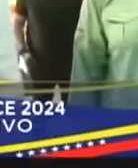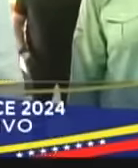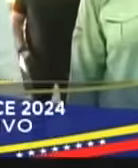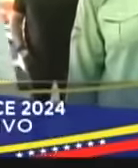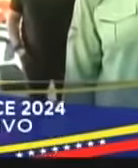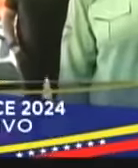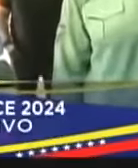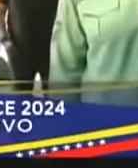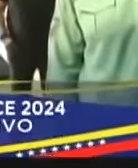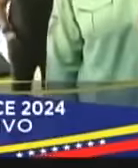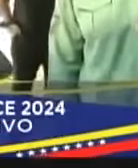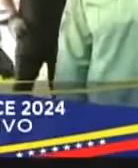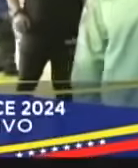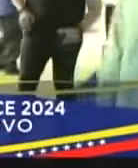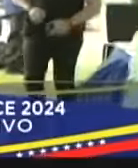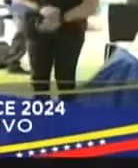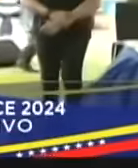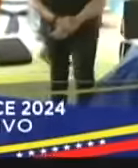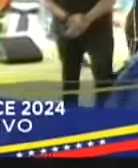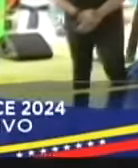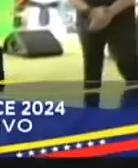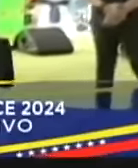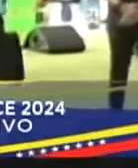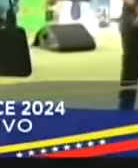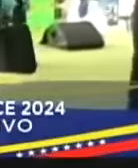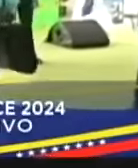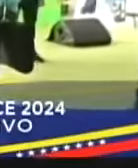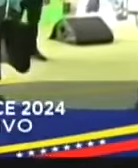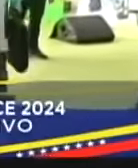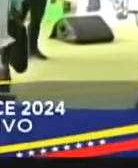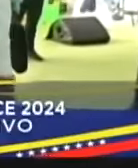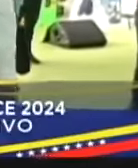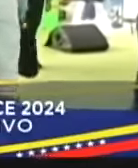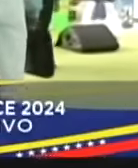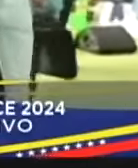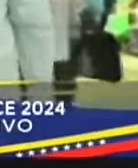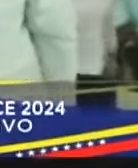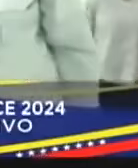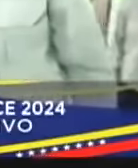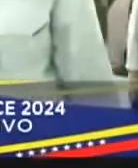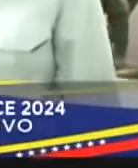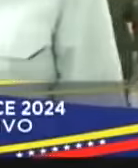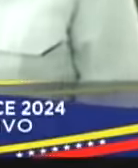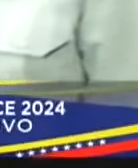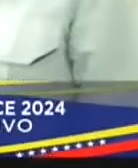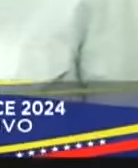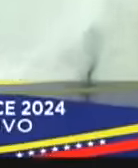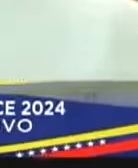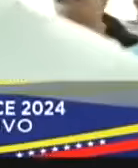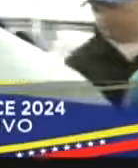tinieblas, ¿quién lo viene a buscar? Es quien lo viene a buscar, mucho gusto.